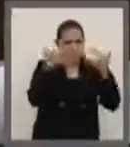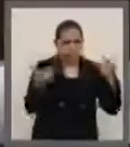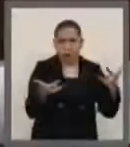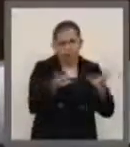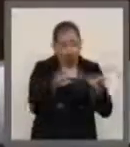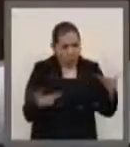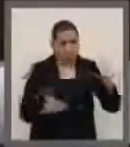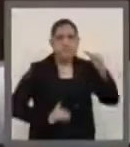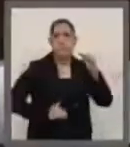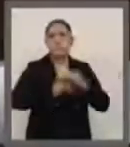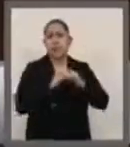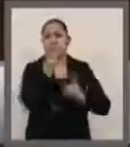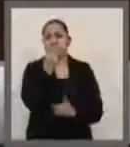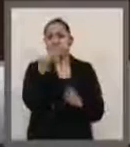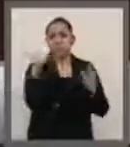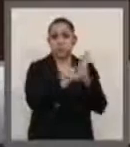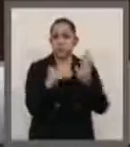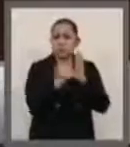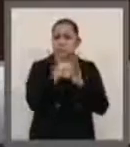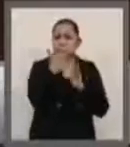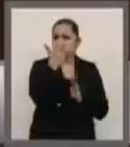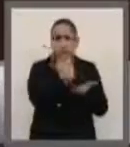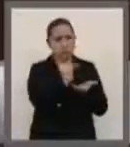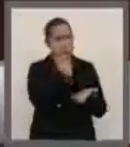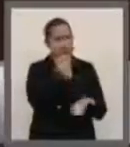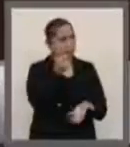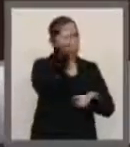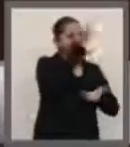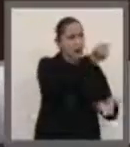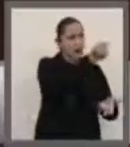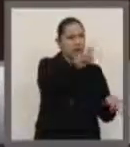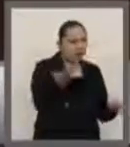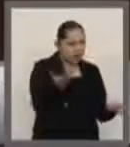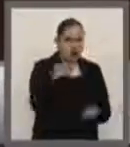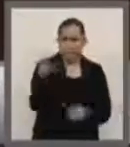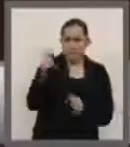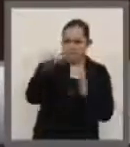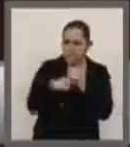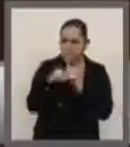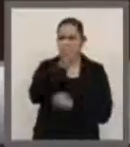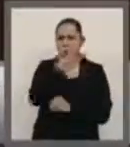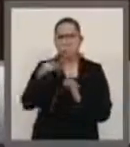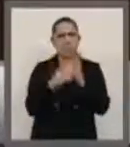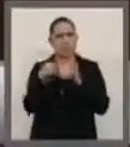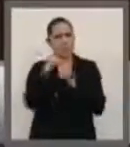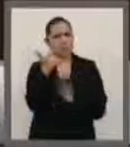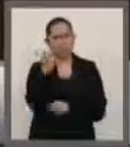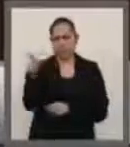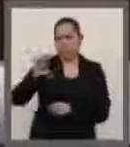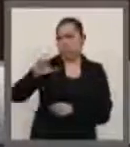pesos, y que por lo contrario se haga una reducción de 1.400 millones de pesos a